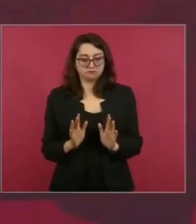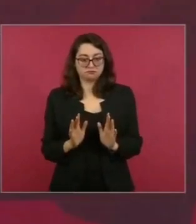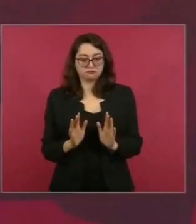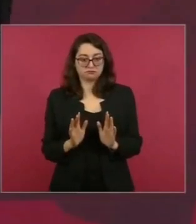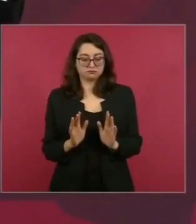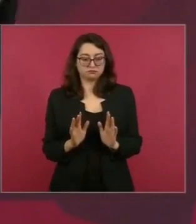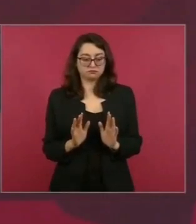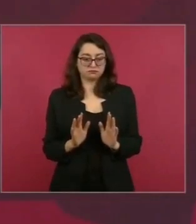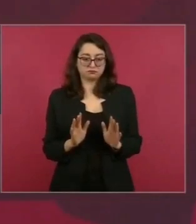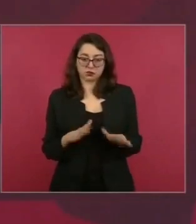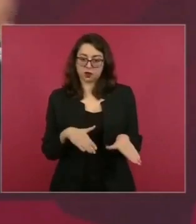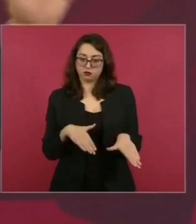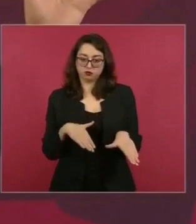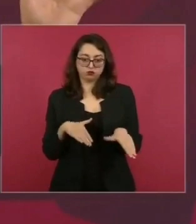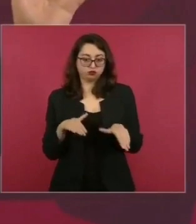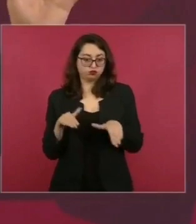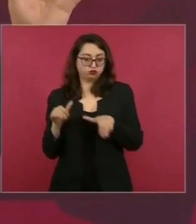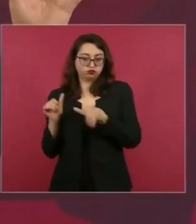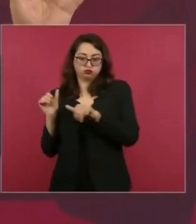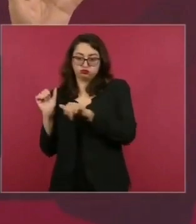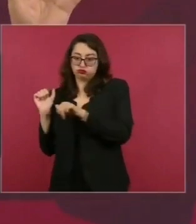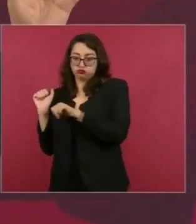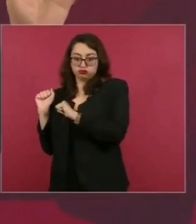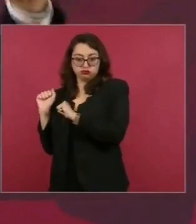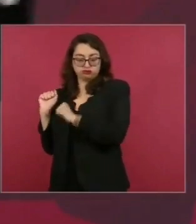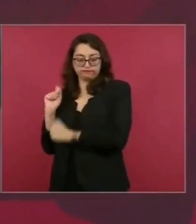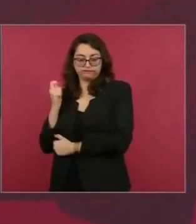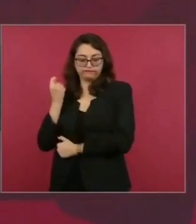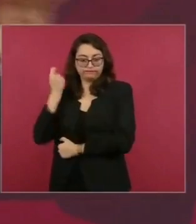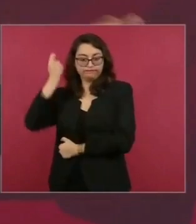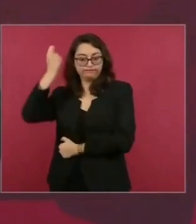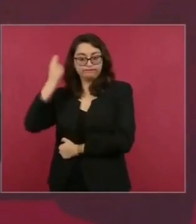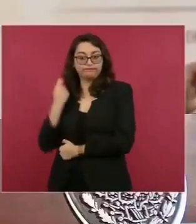y me jubilo.